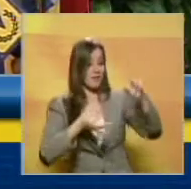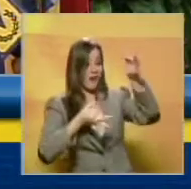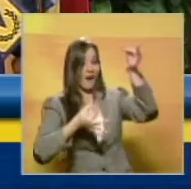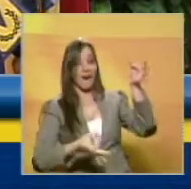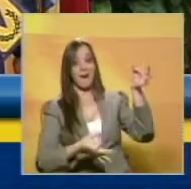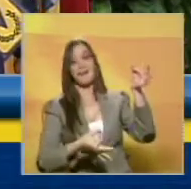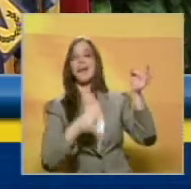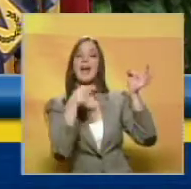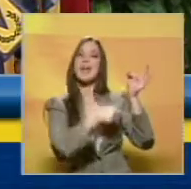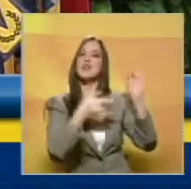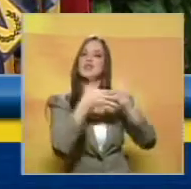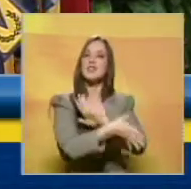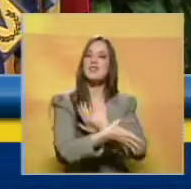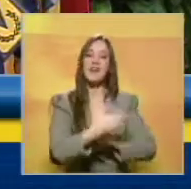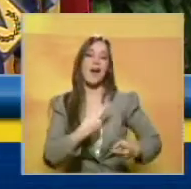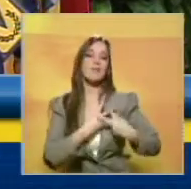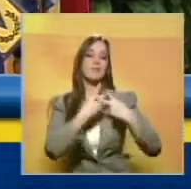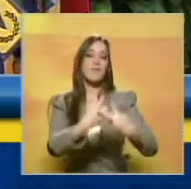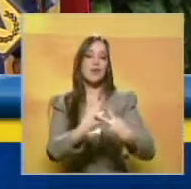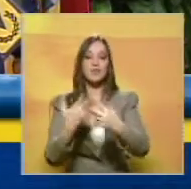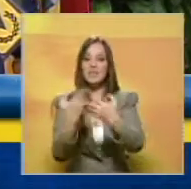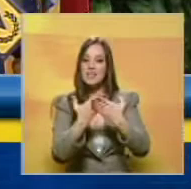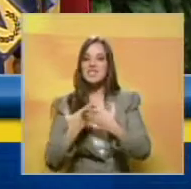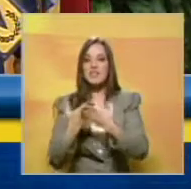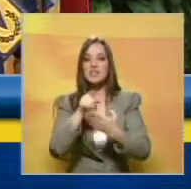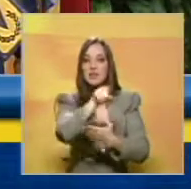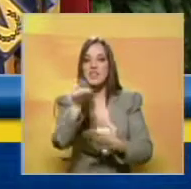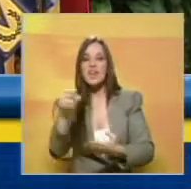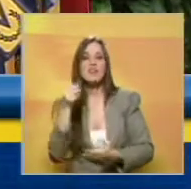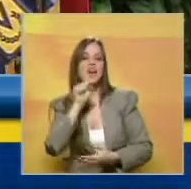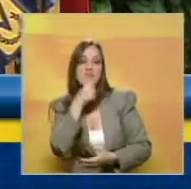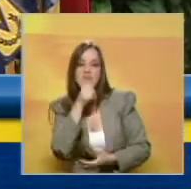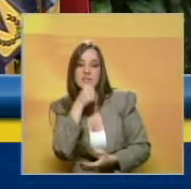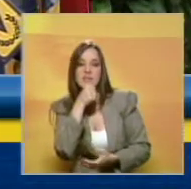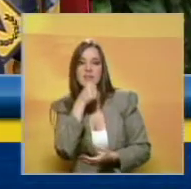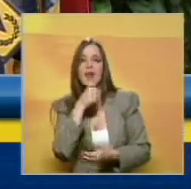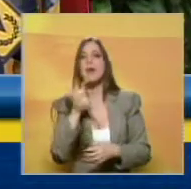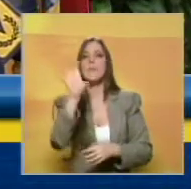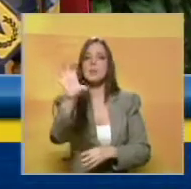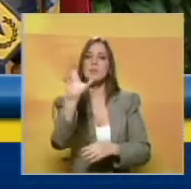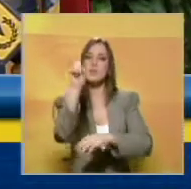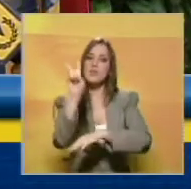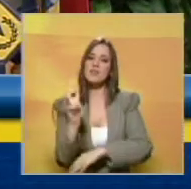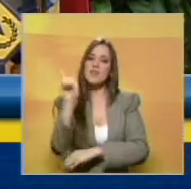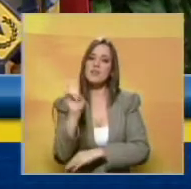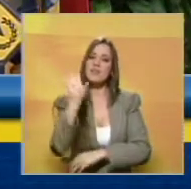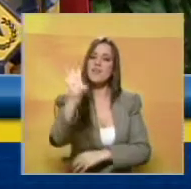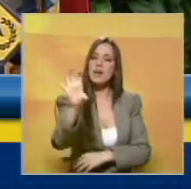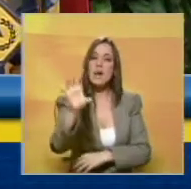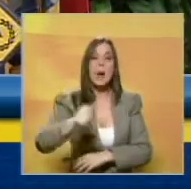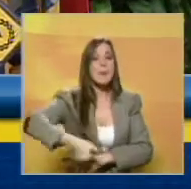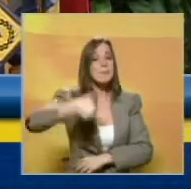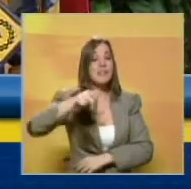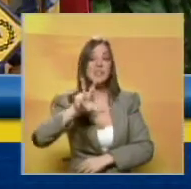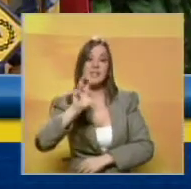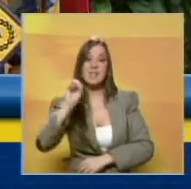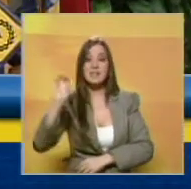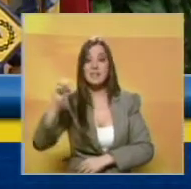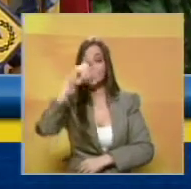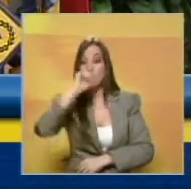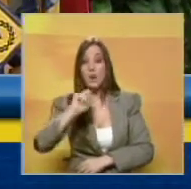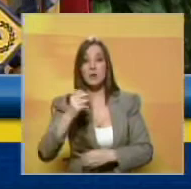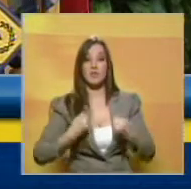resaltamos la vocación de servicio que tienen estas damas que son patrimonio viviente del Estado Vargas, que suman más de 300 años de vida y trabajo y nos